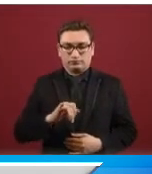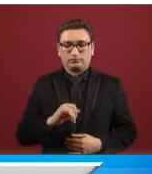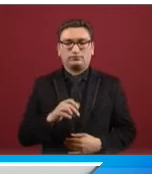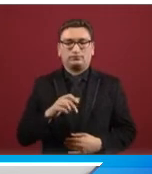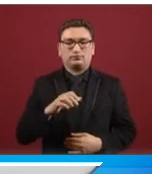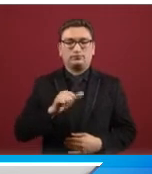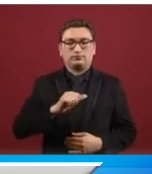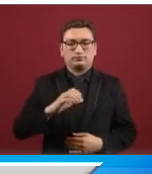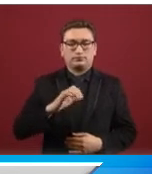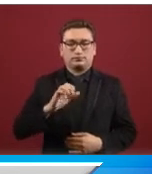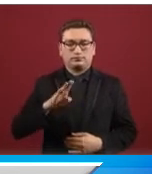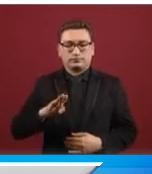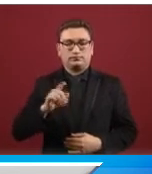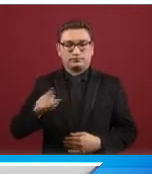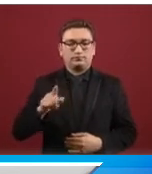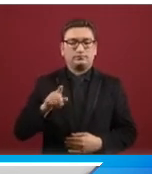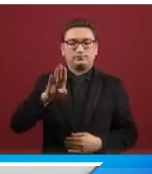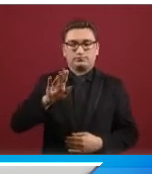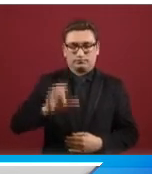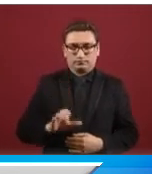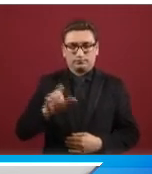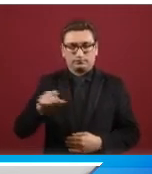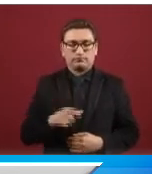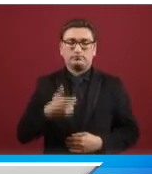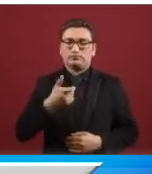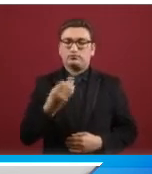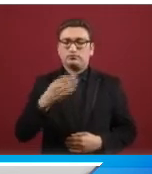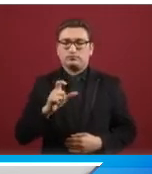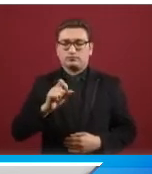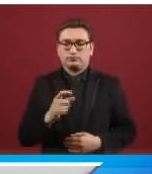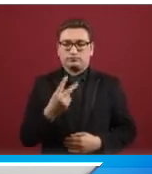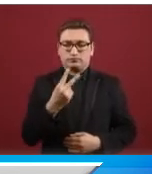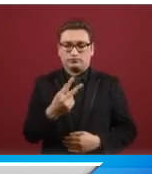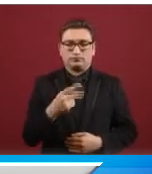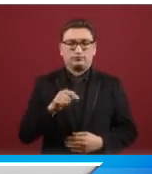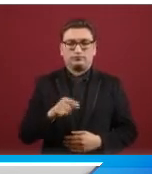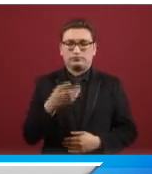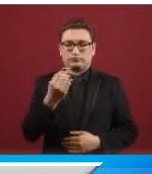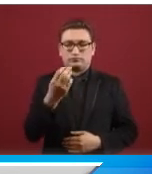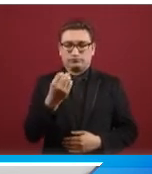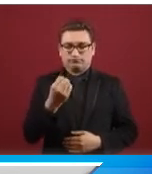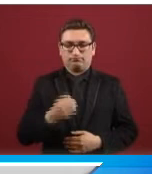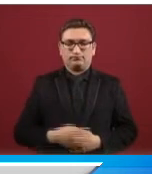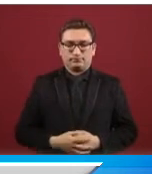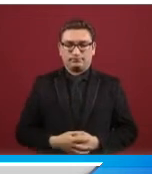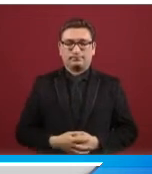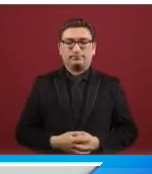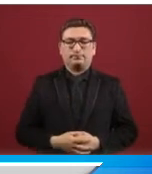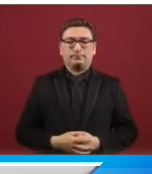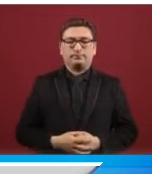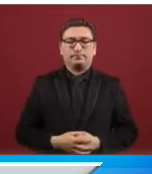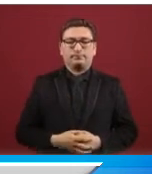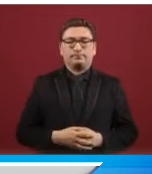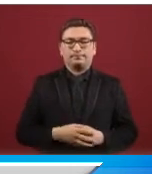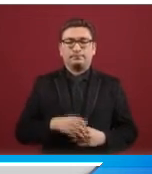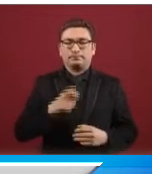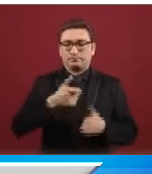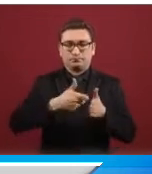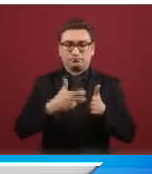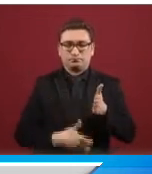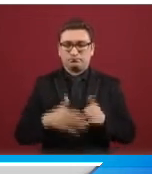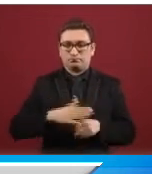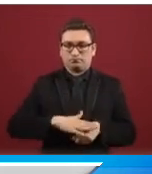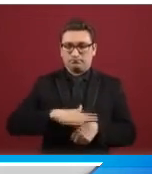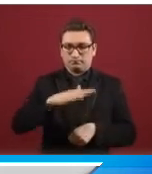alto, gasolina regular marca Chevron a 20.62, gasolina premium marca Chevron a 22.74,